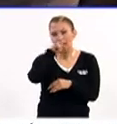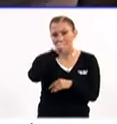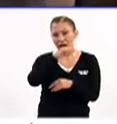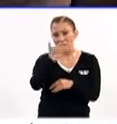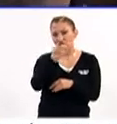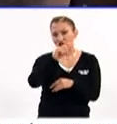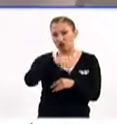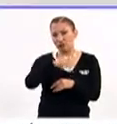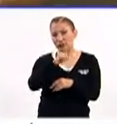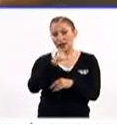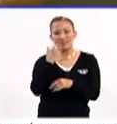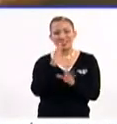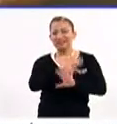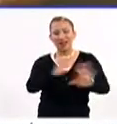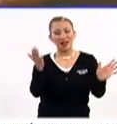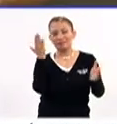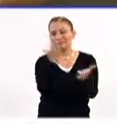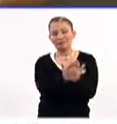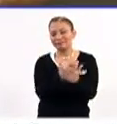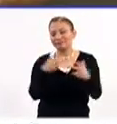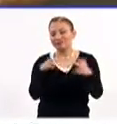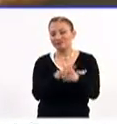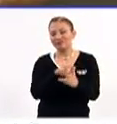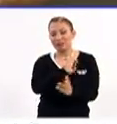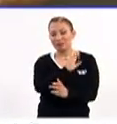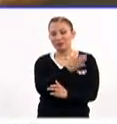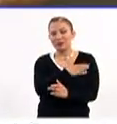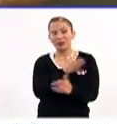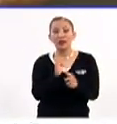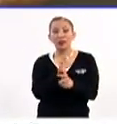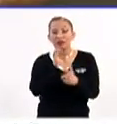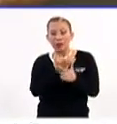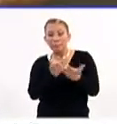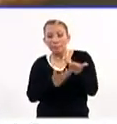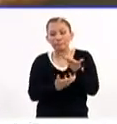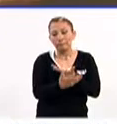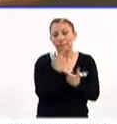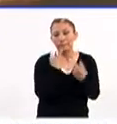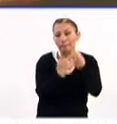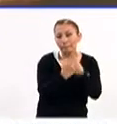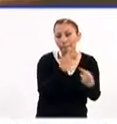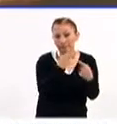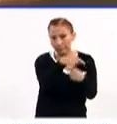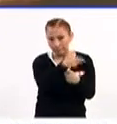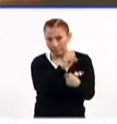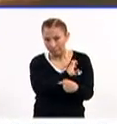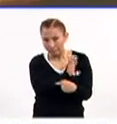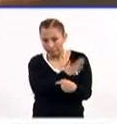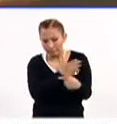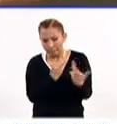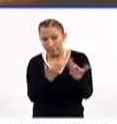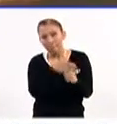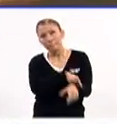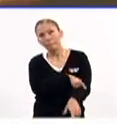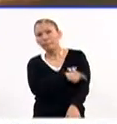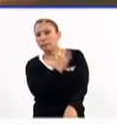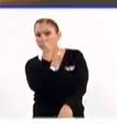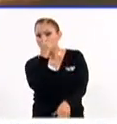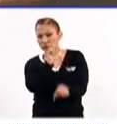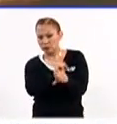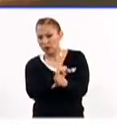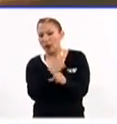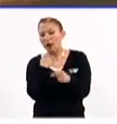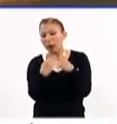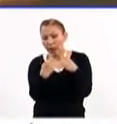chontal, decidió no enfrentarse más a los españoles y comenzó un periodo de negociaciones con ellos que duraría unas 2